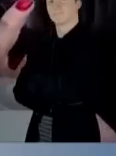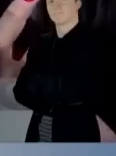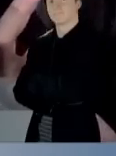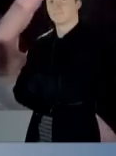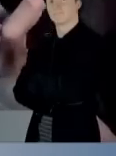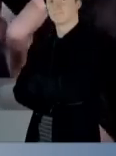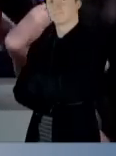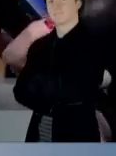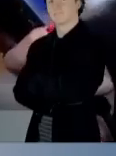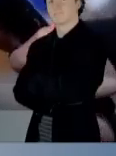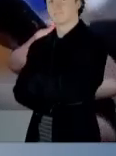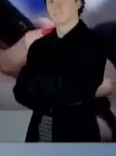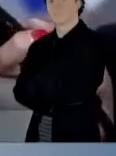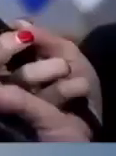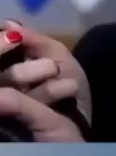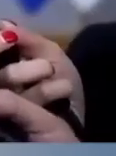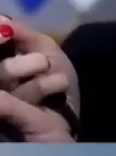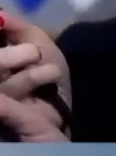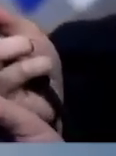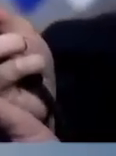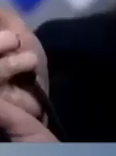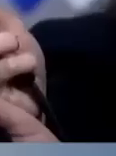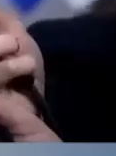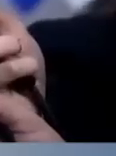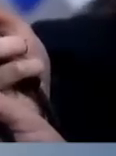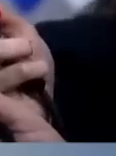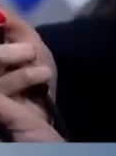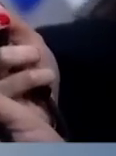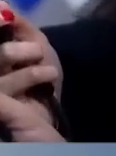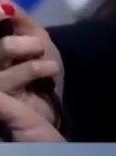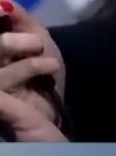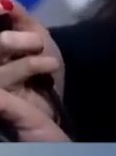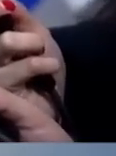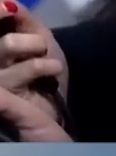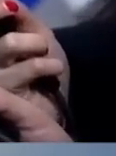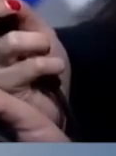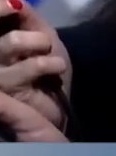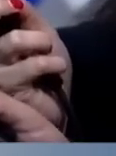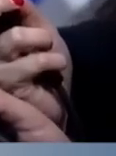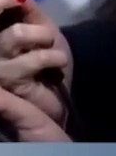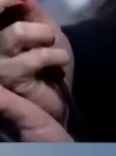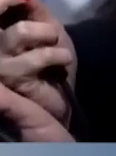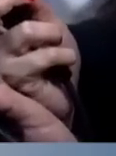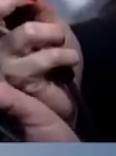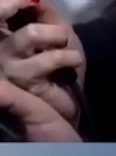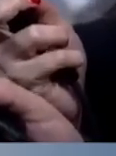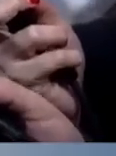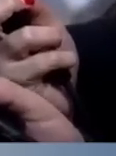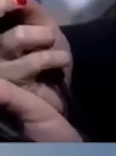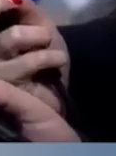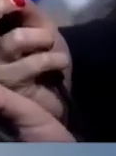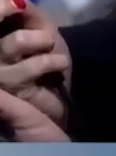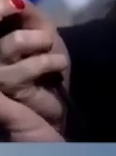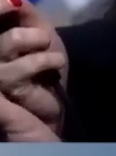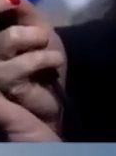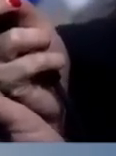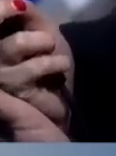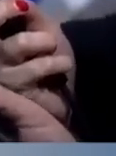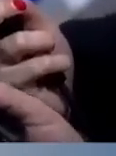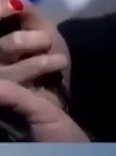territorio nacional a una persona que se la ha jugado por la causa del mar Para Bolivia y que en su país fue condenado por delitos de corrupción